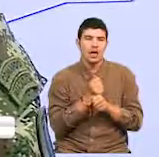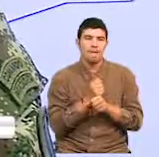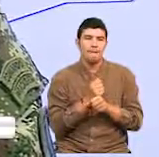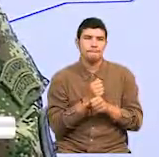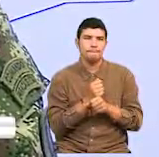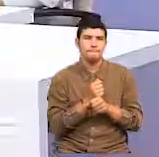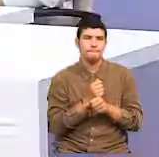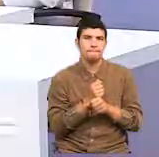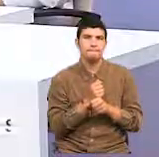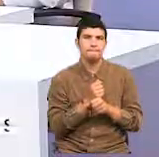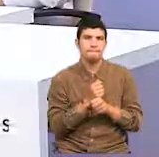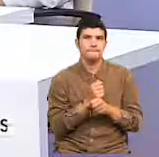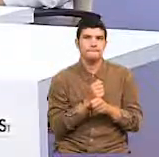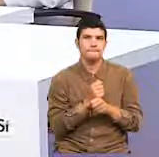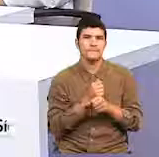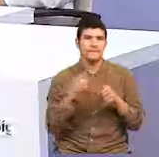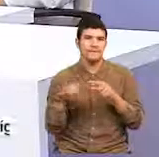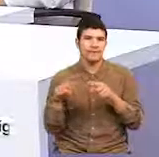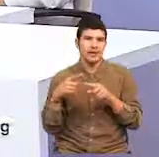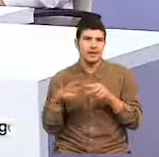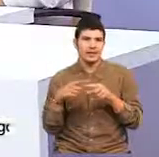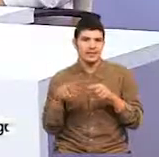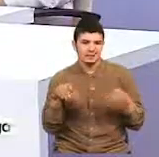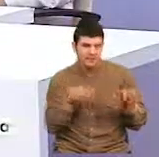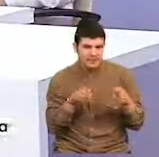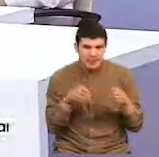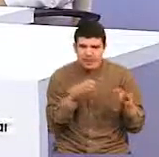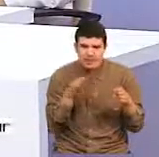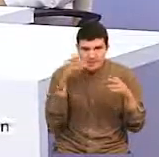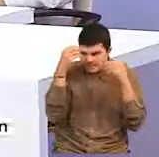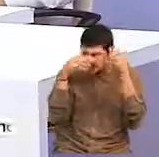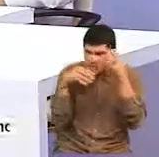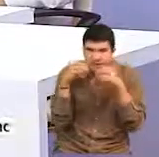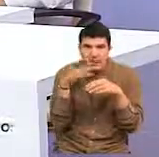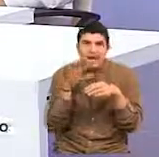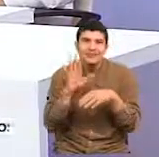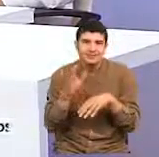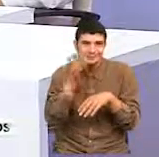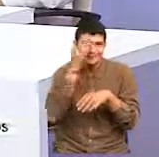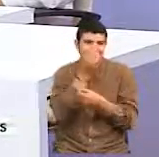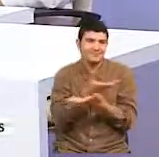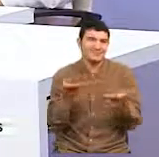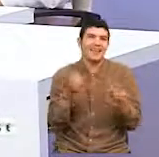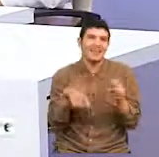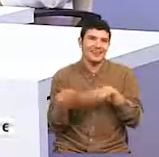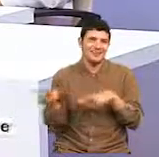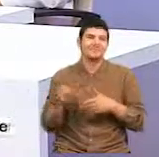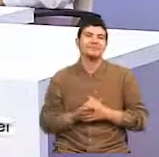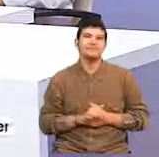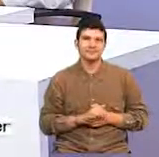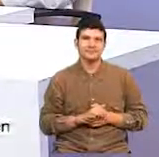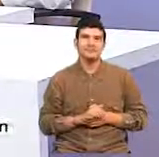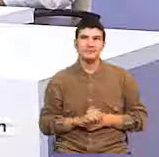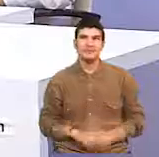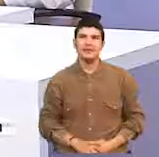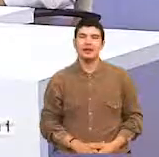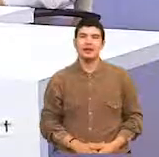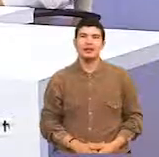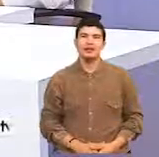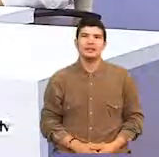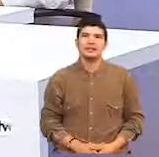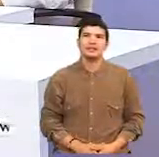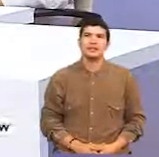interviniendo cada una de las trochas por las cuales el contrabando fluye. General, también